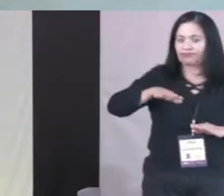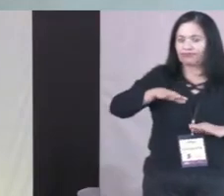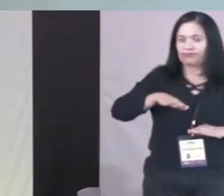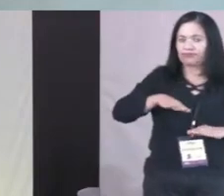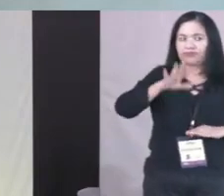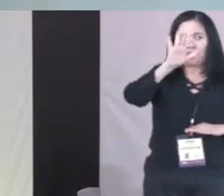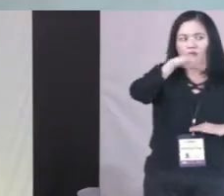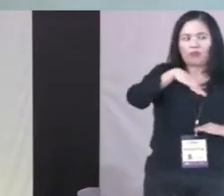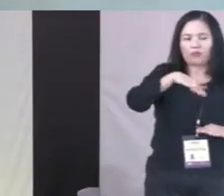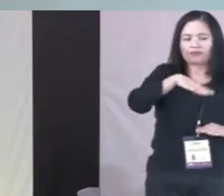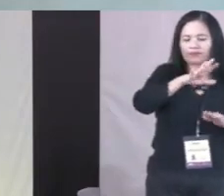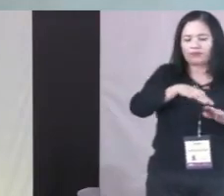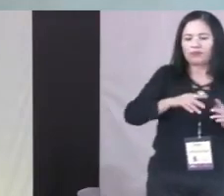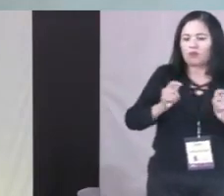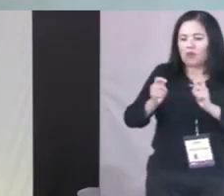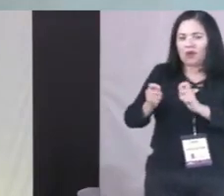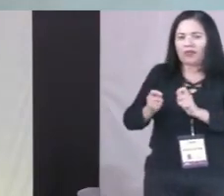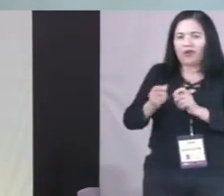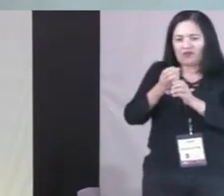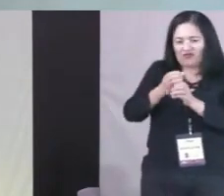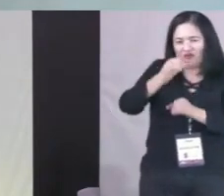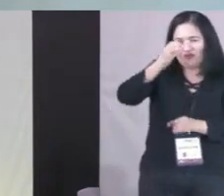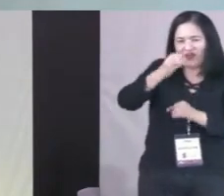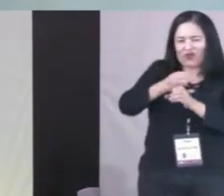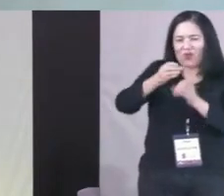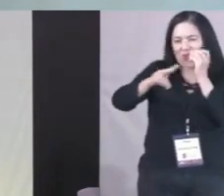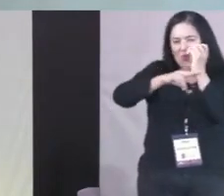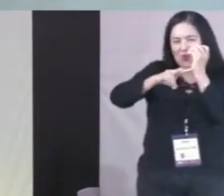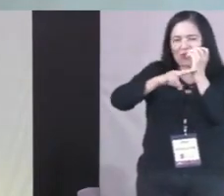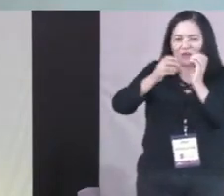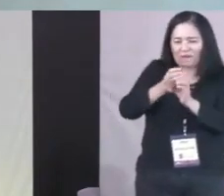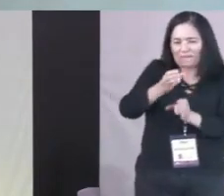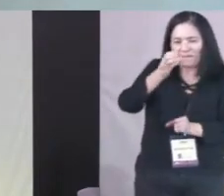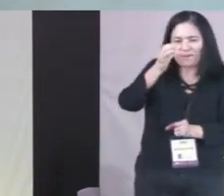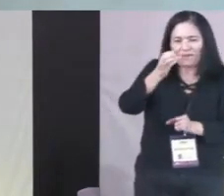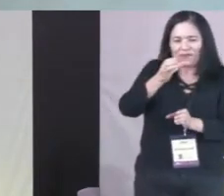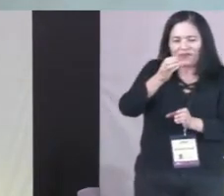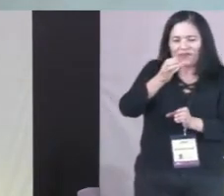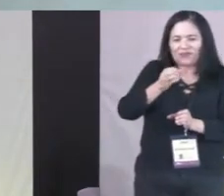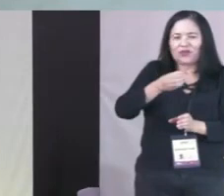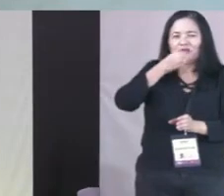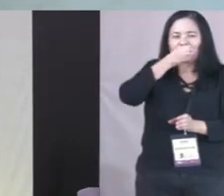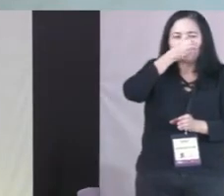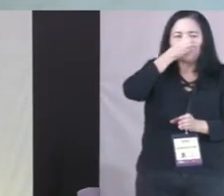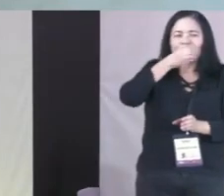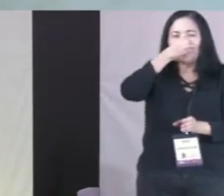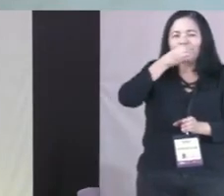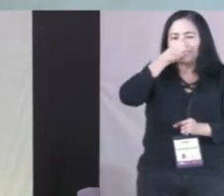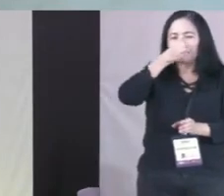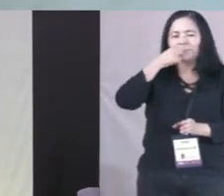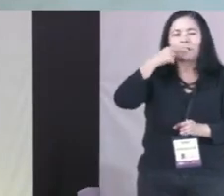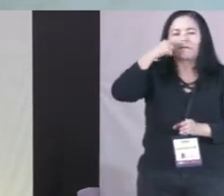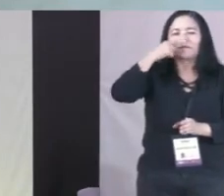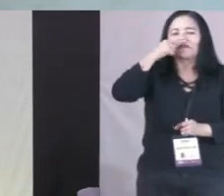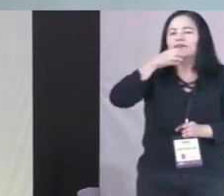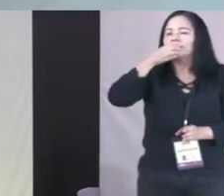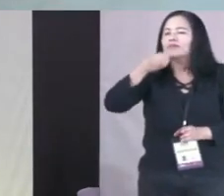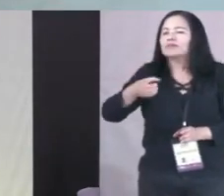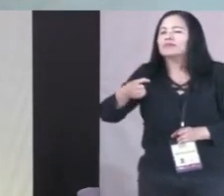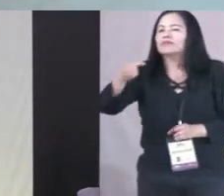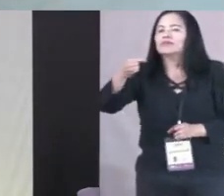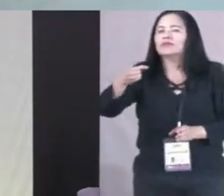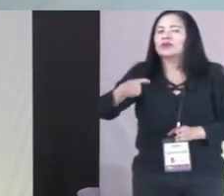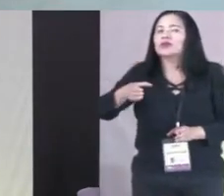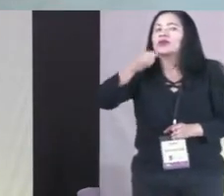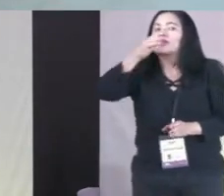almero le acerca un frasco, una botella, un envase a la nariz y capta su